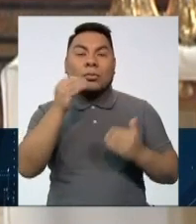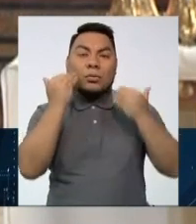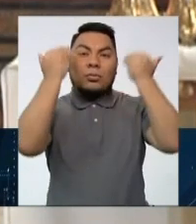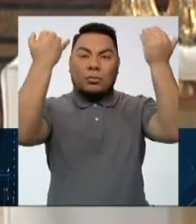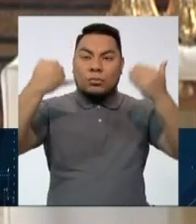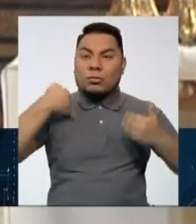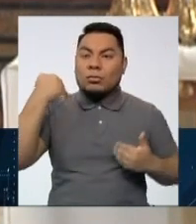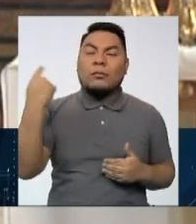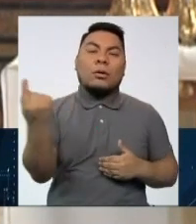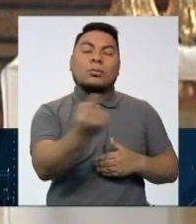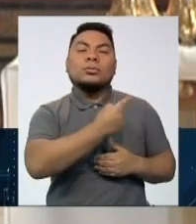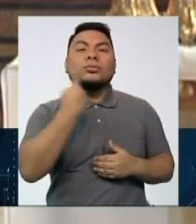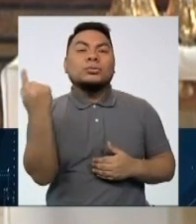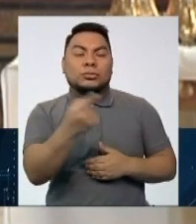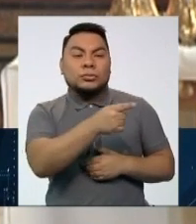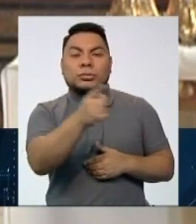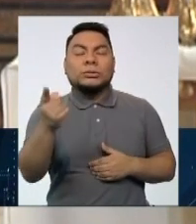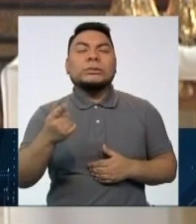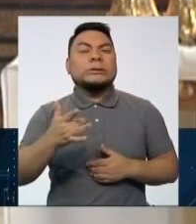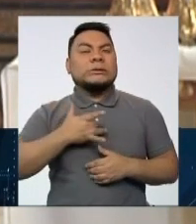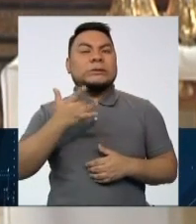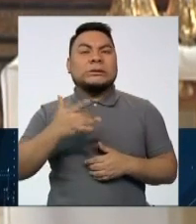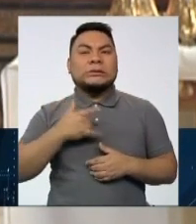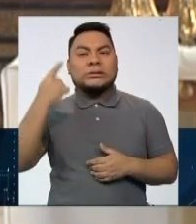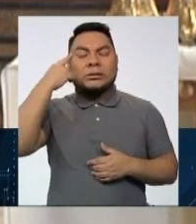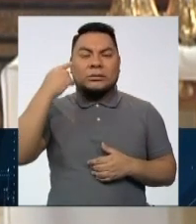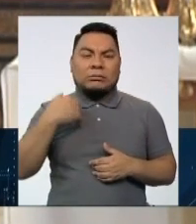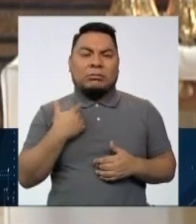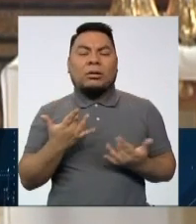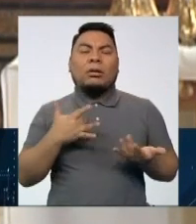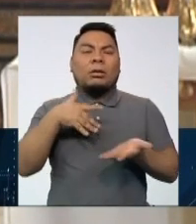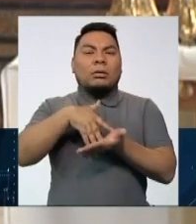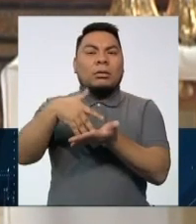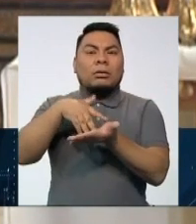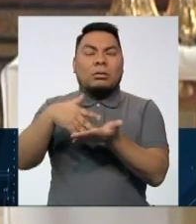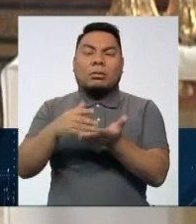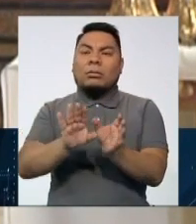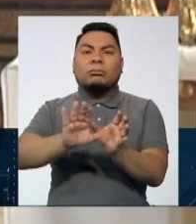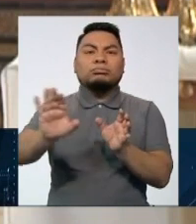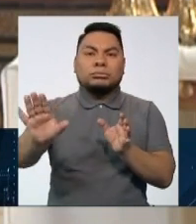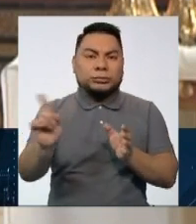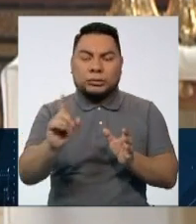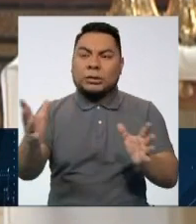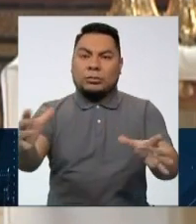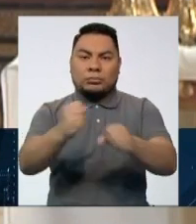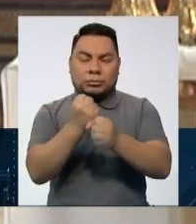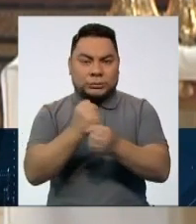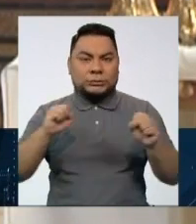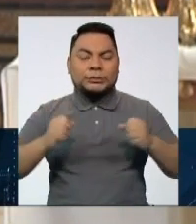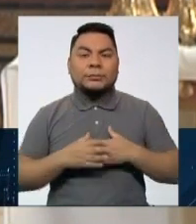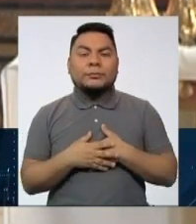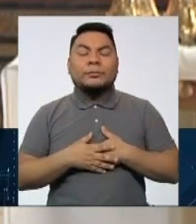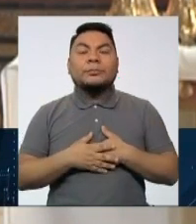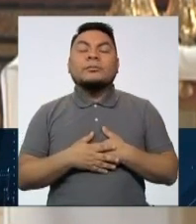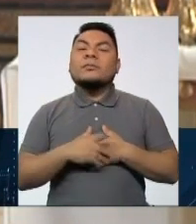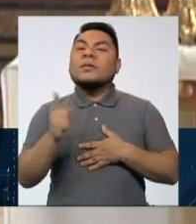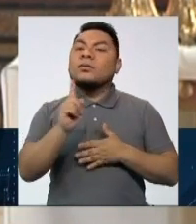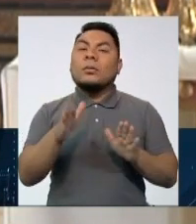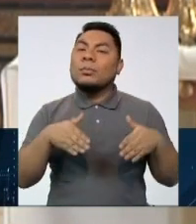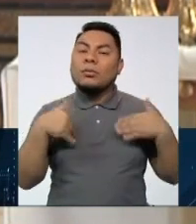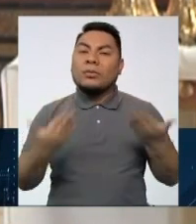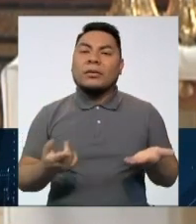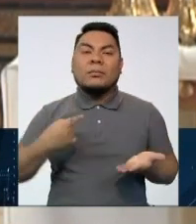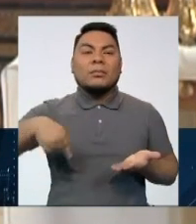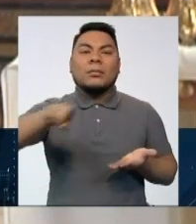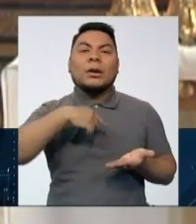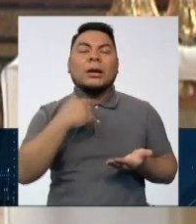a todos aquellos que se sienten extraños en su propia tierra. No podemos